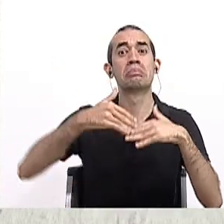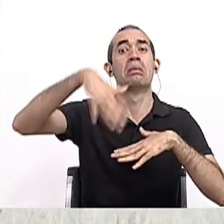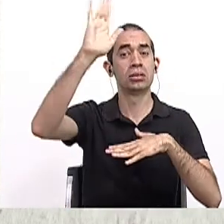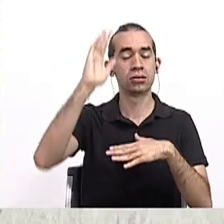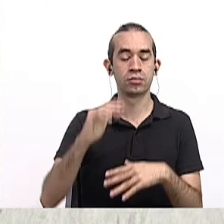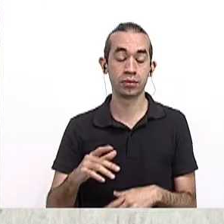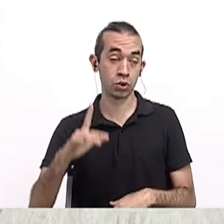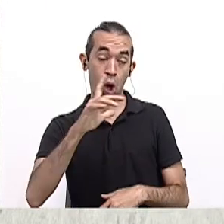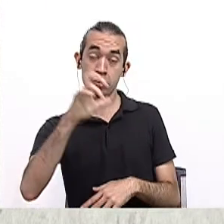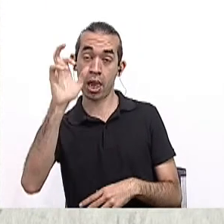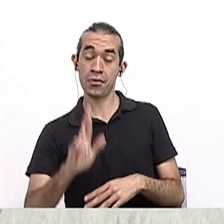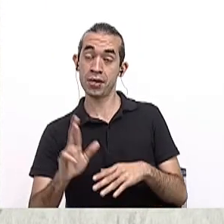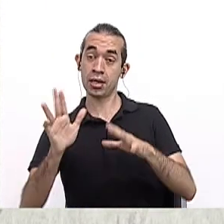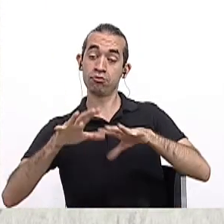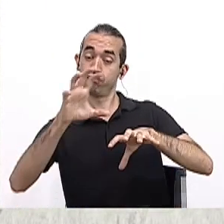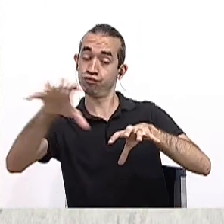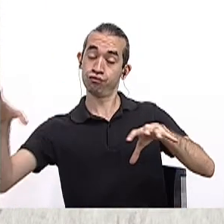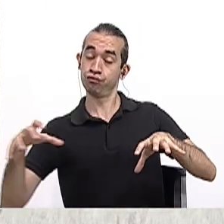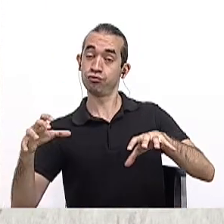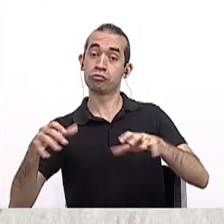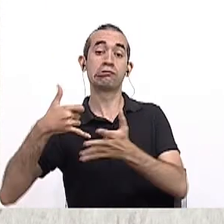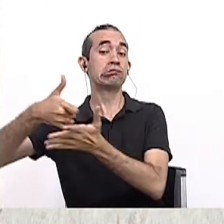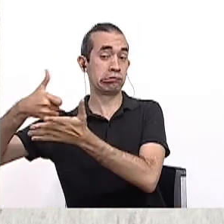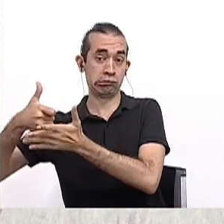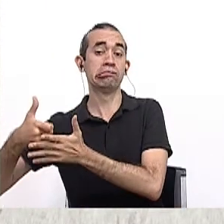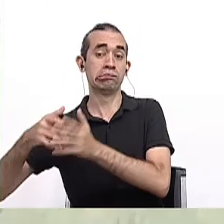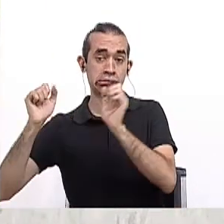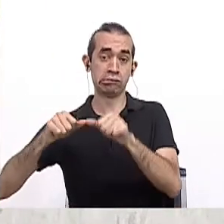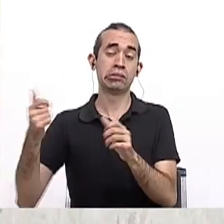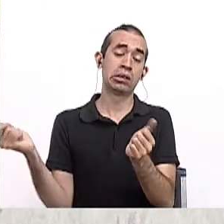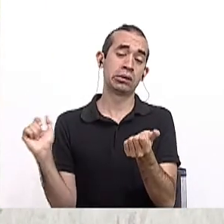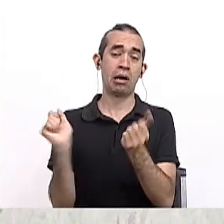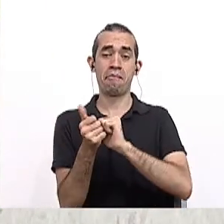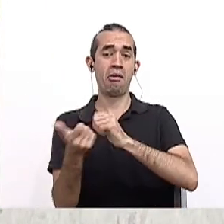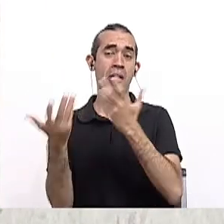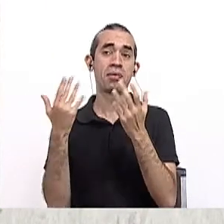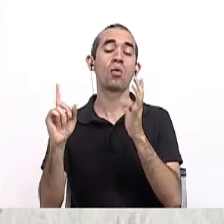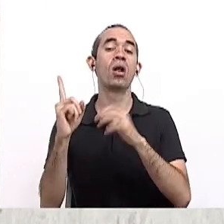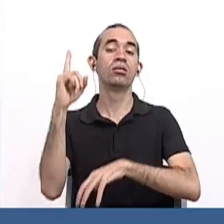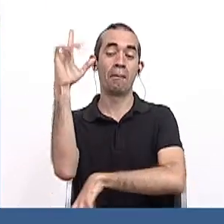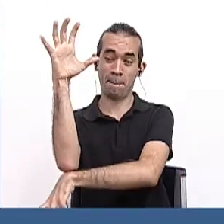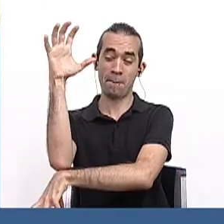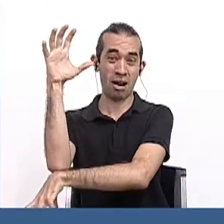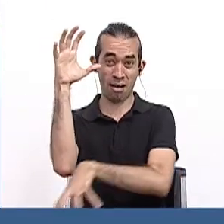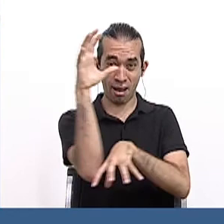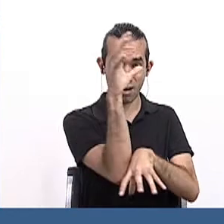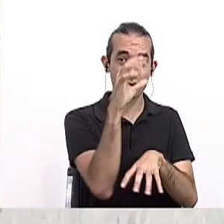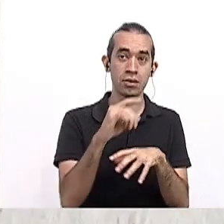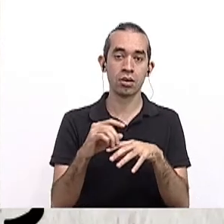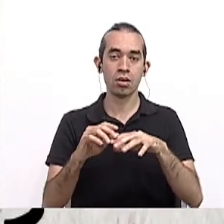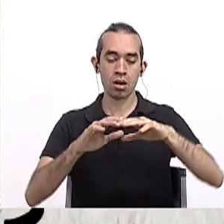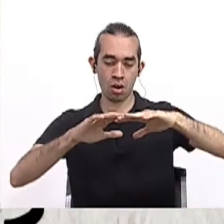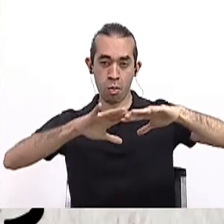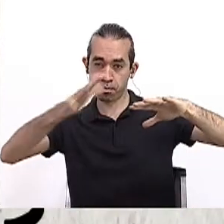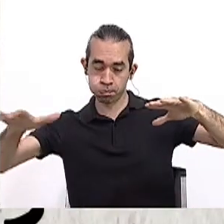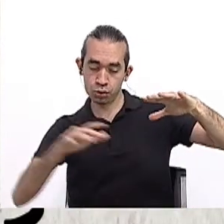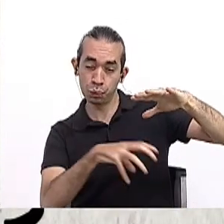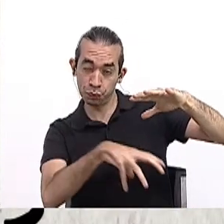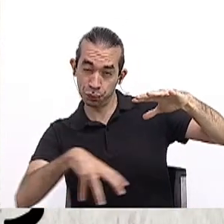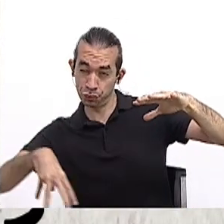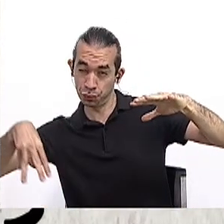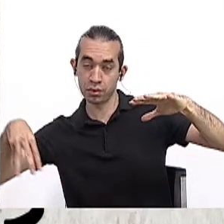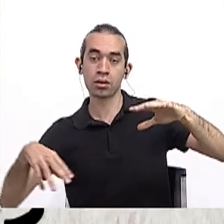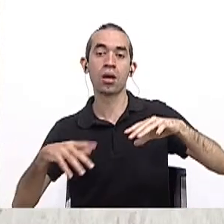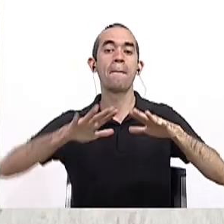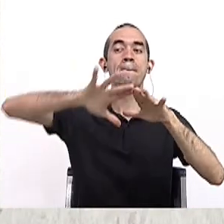zonas y ecosistemas vulnerables a los efectos del cambio climático, como manglares, arrecifes y zonas